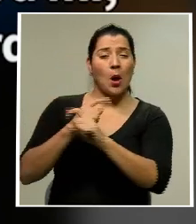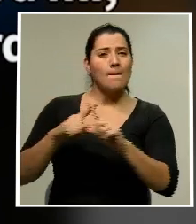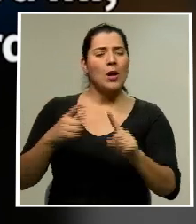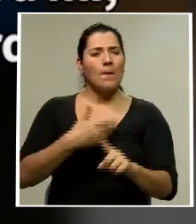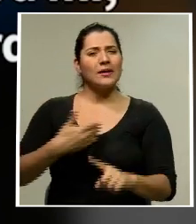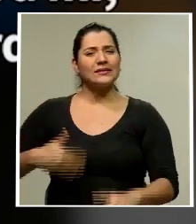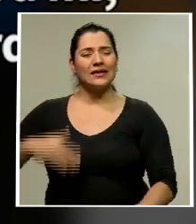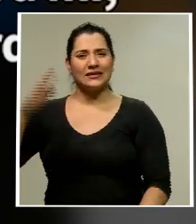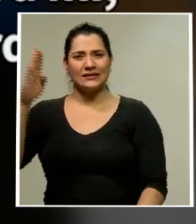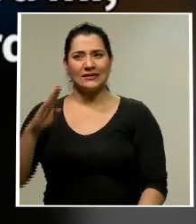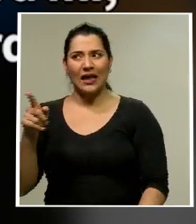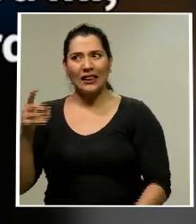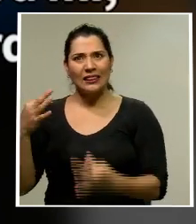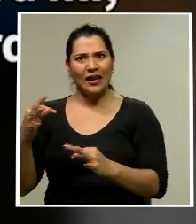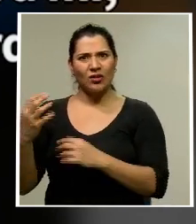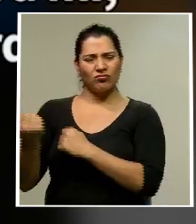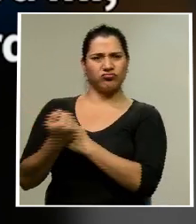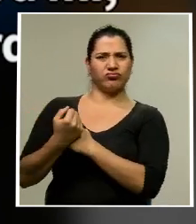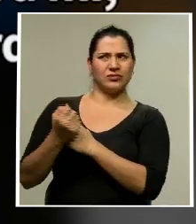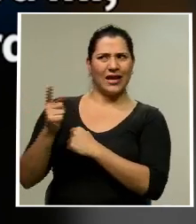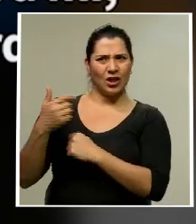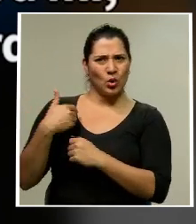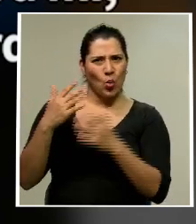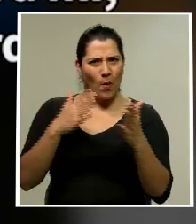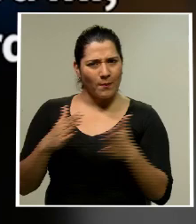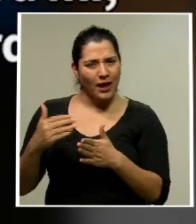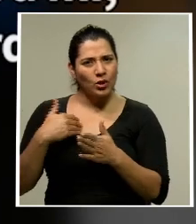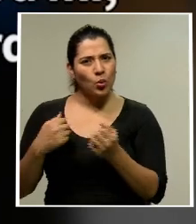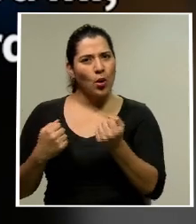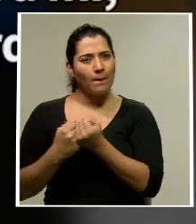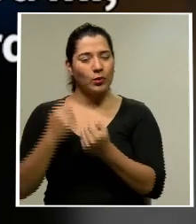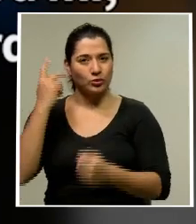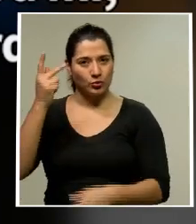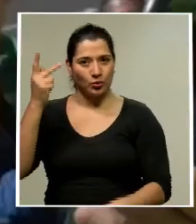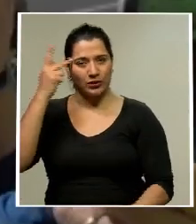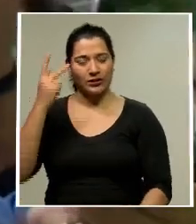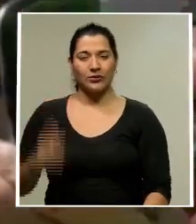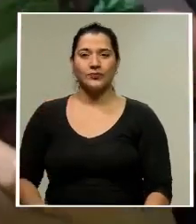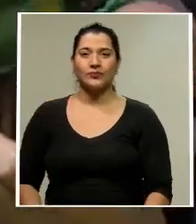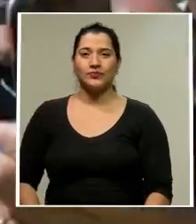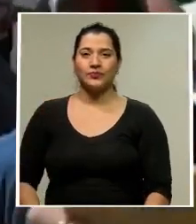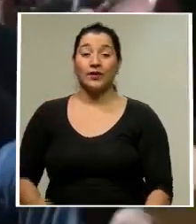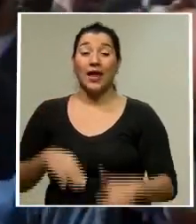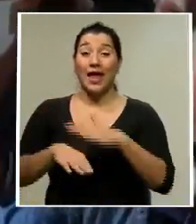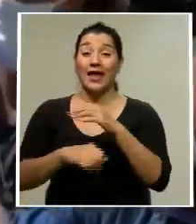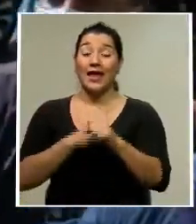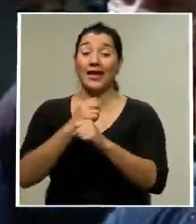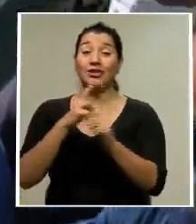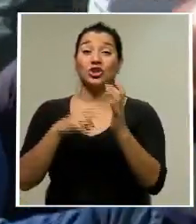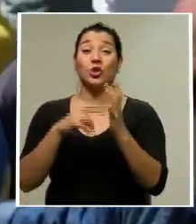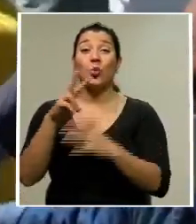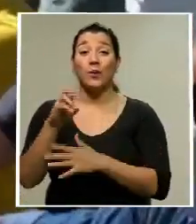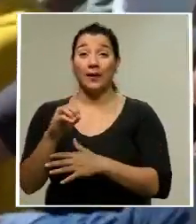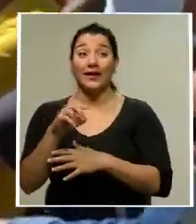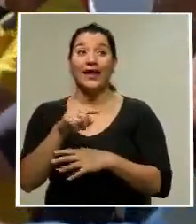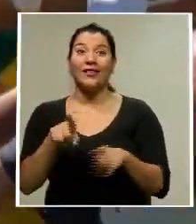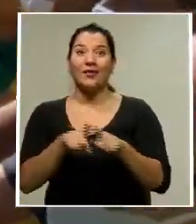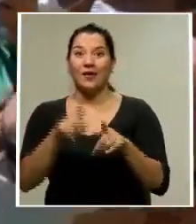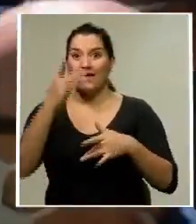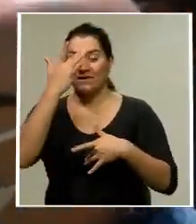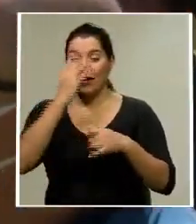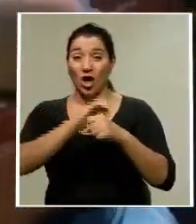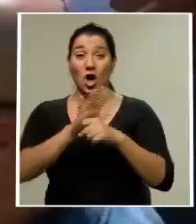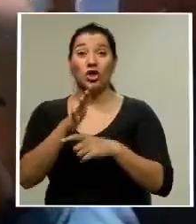la tentativa de asesinato fue planeada y tuvo un respaldo político. En 2020, el mandatario también tuvo COVID-19